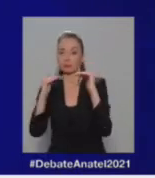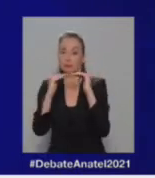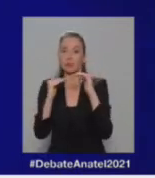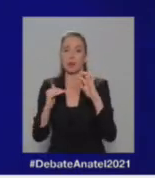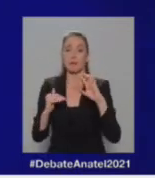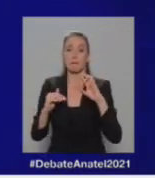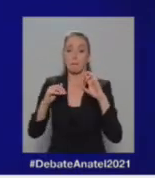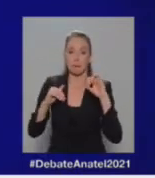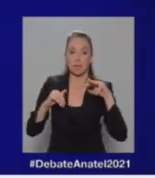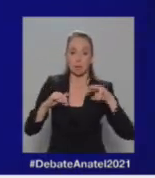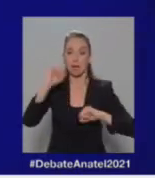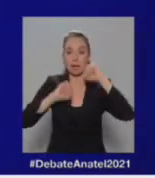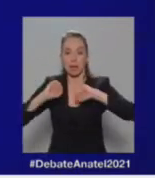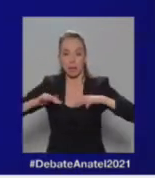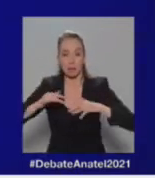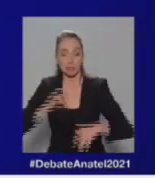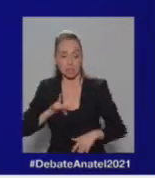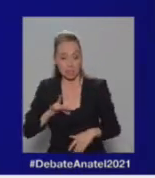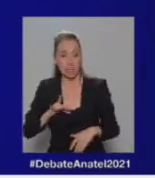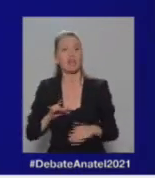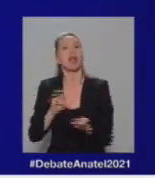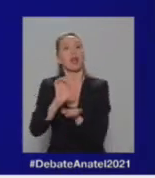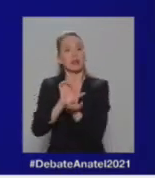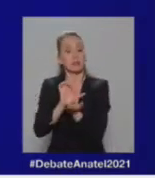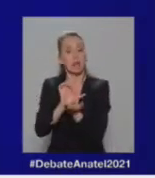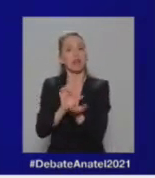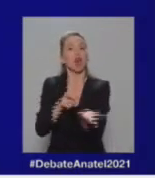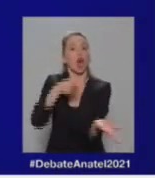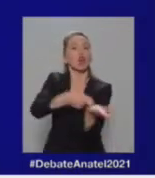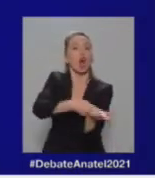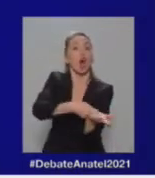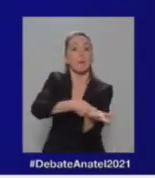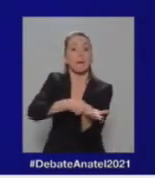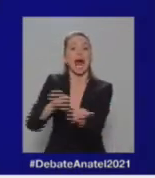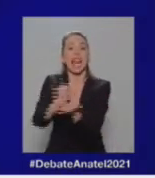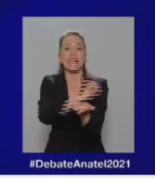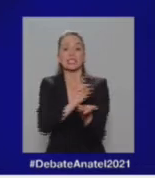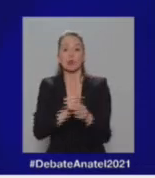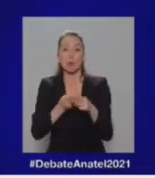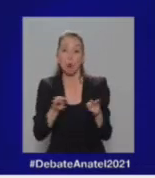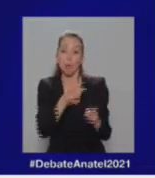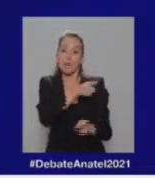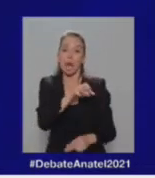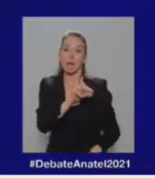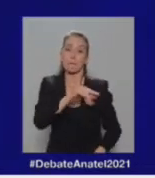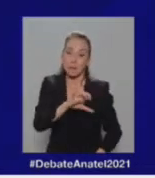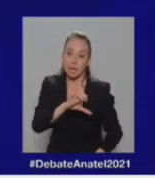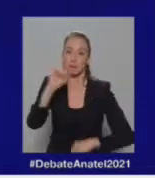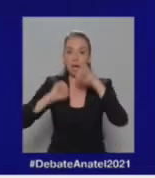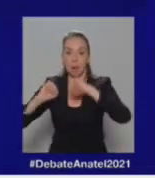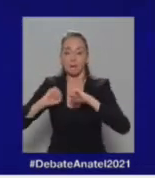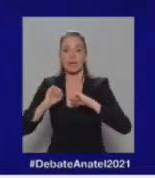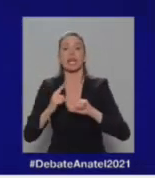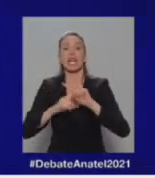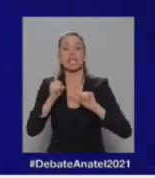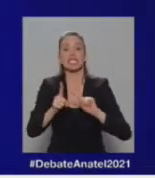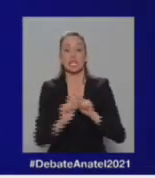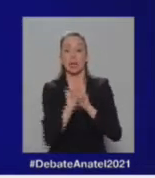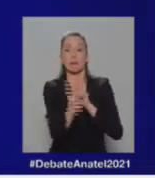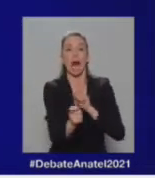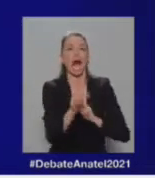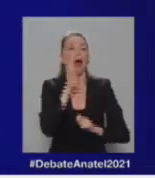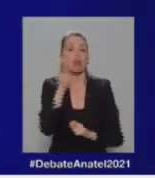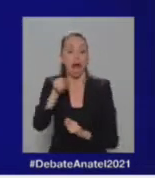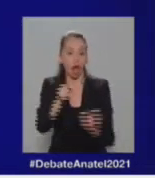no se trata solo de matrimonio igualitario. Se trata de justicia y de respeto, de entender que somos iguales, argumentó Sichel.